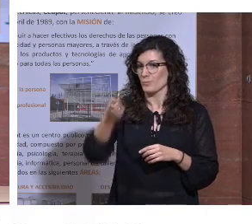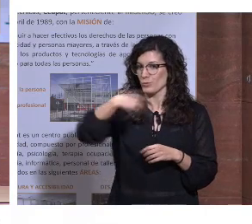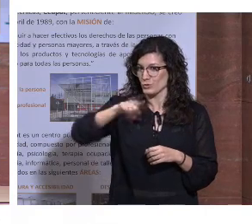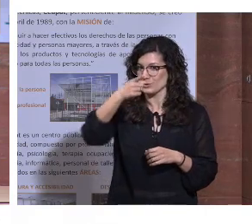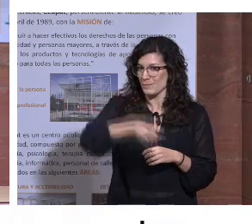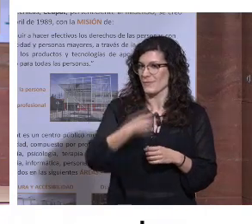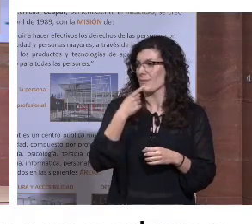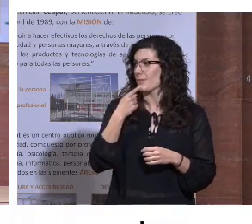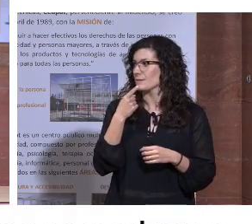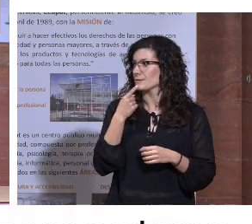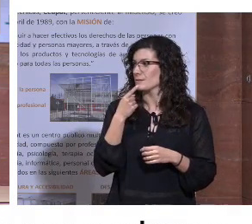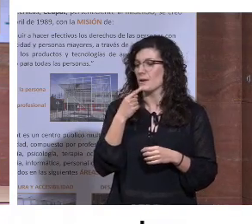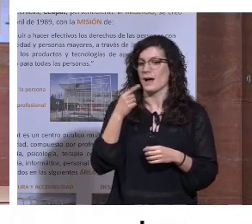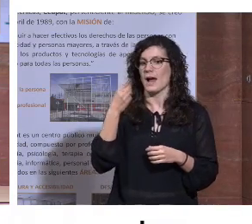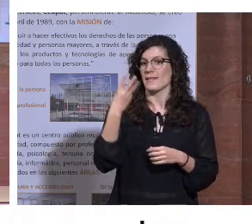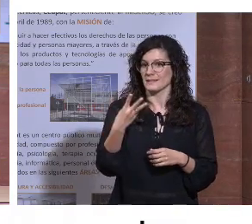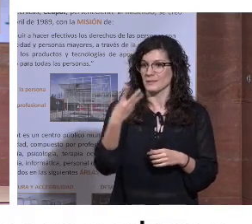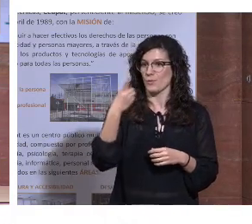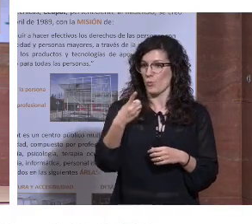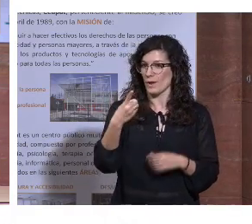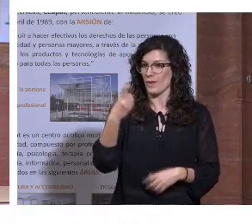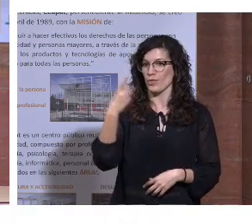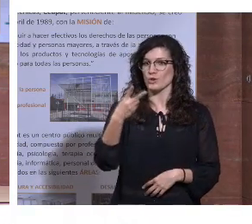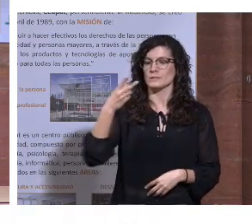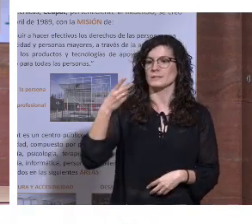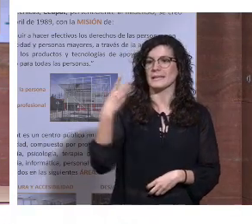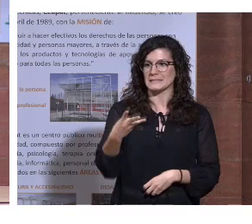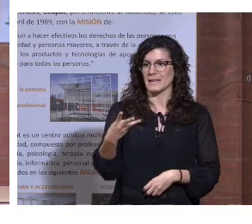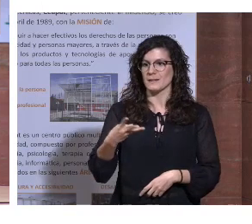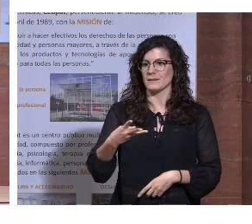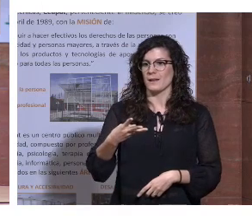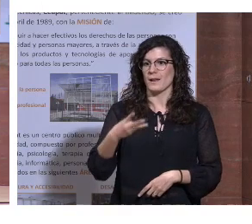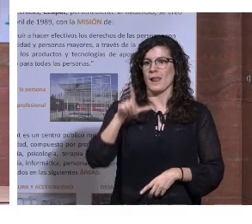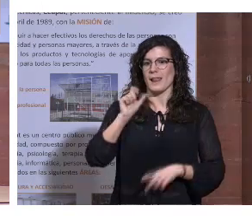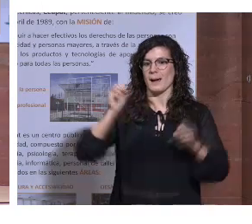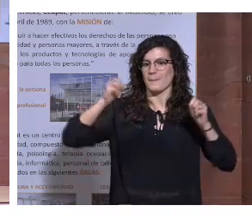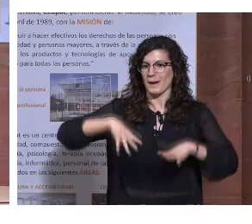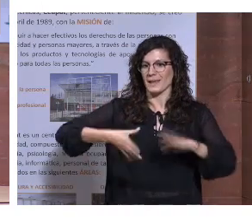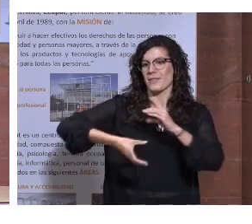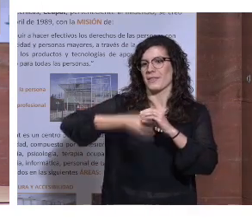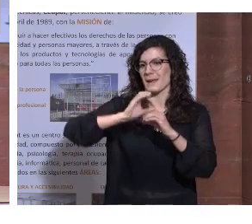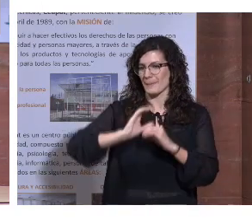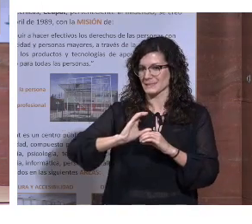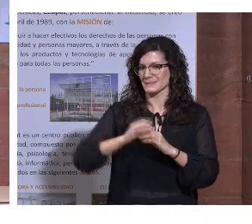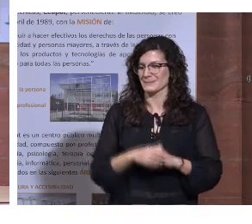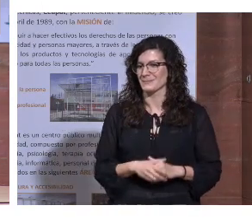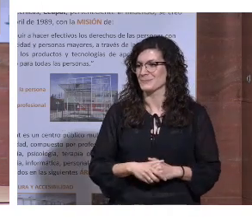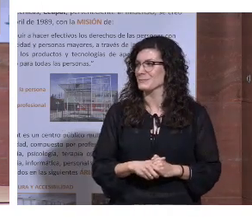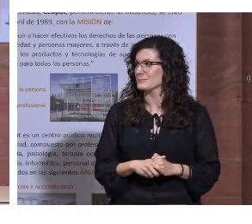también. A la de tres, ¿eh? Una, dos y tres. La magia de CEAPAD.